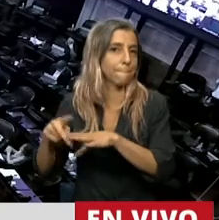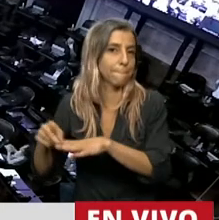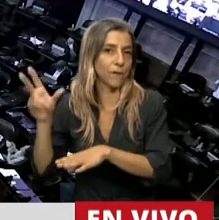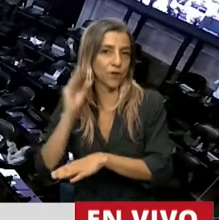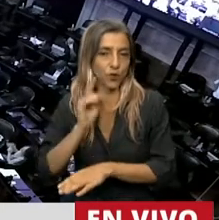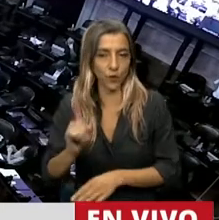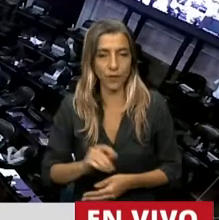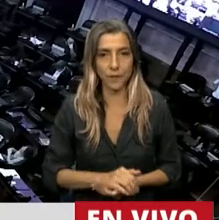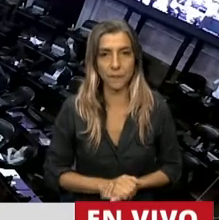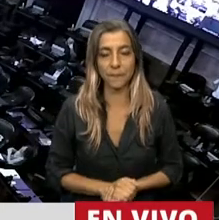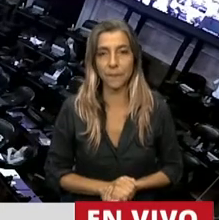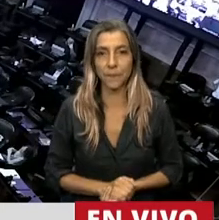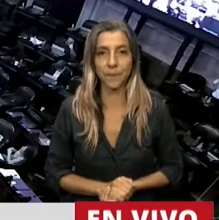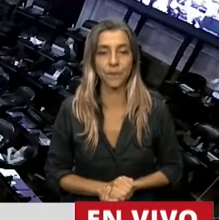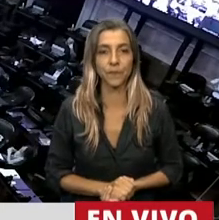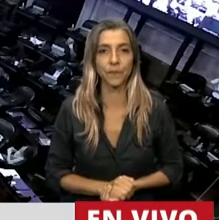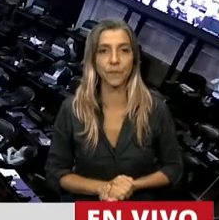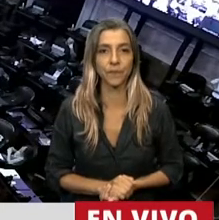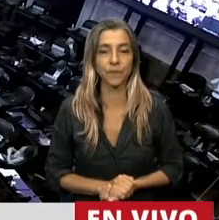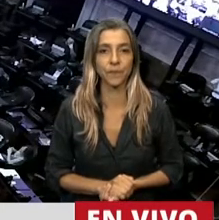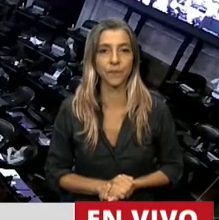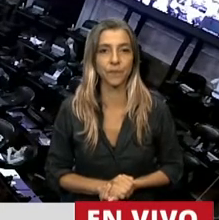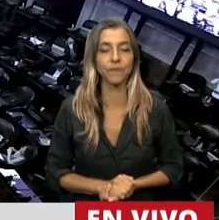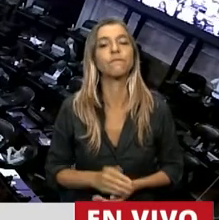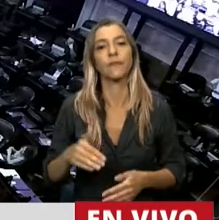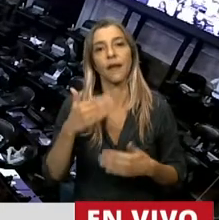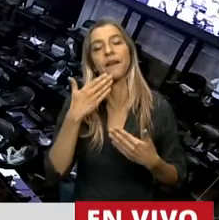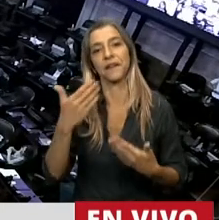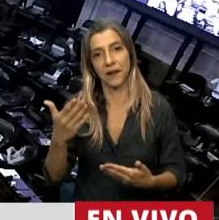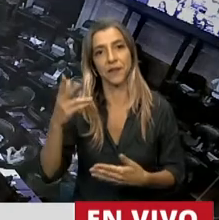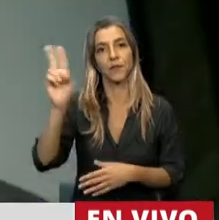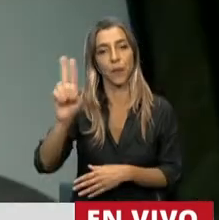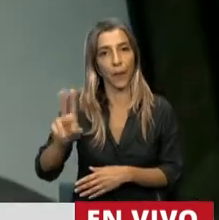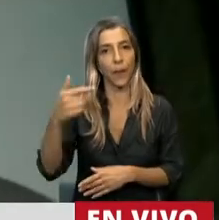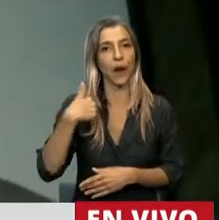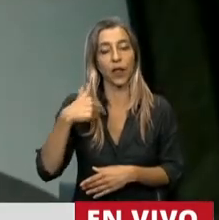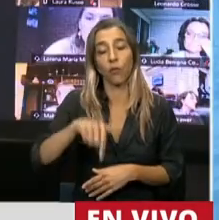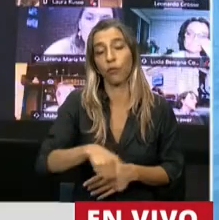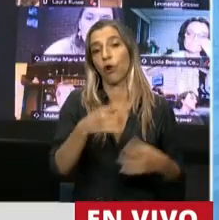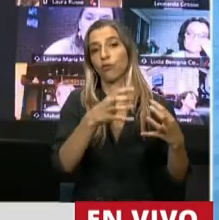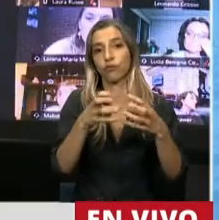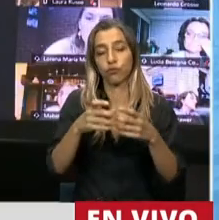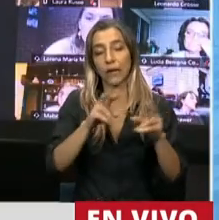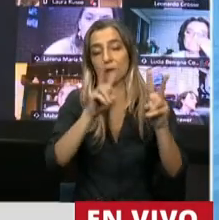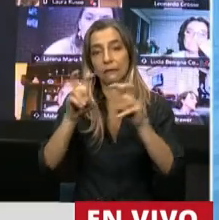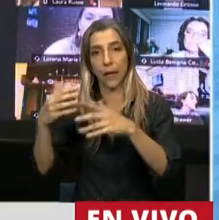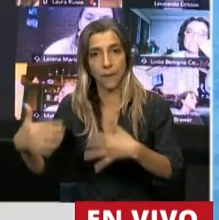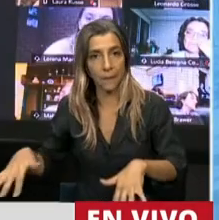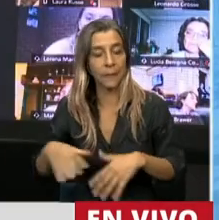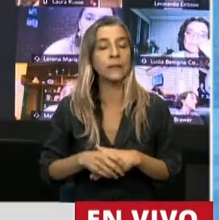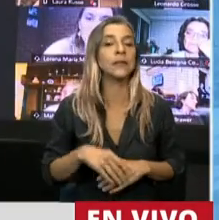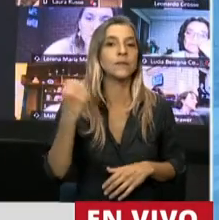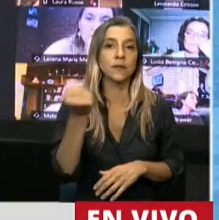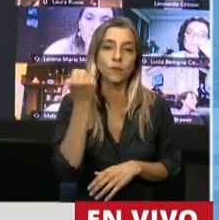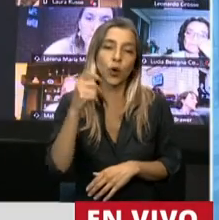una sesión con tantos temas y tan provechosos, tanto en medias sanciones como en sanciones definitivas. Pero me parece que no podemos